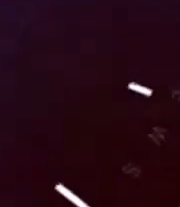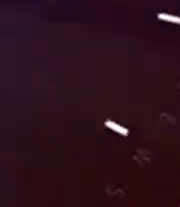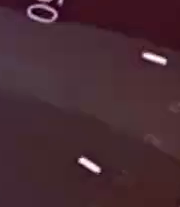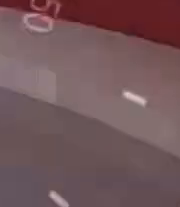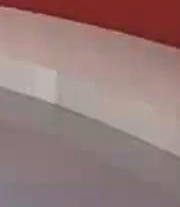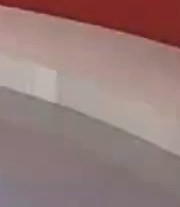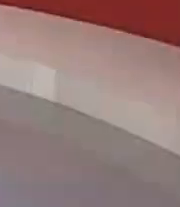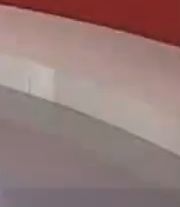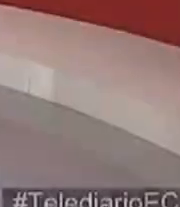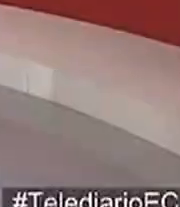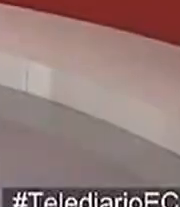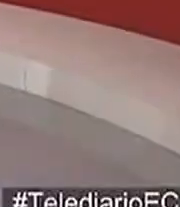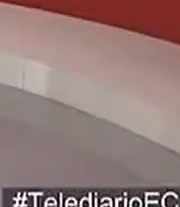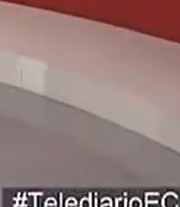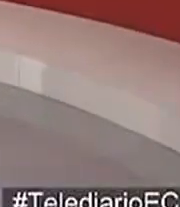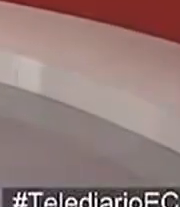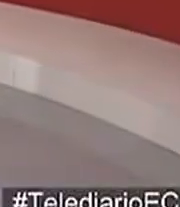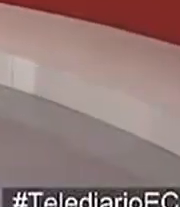i